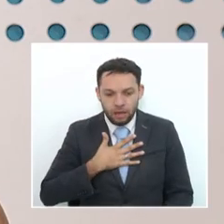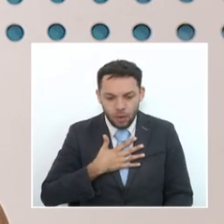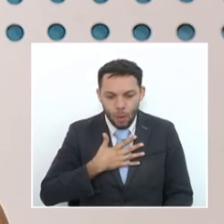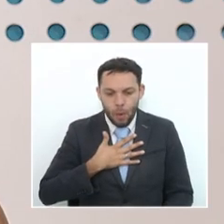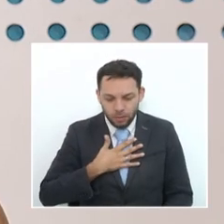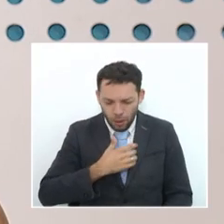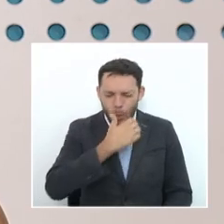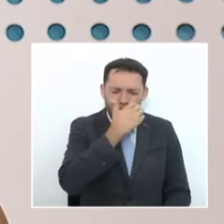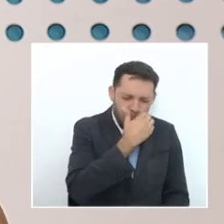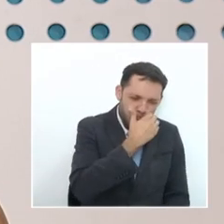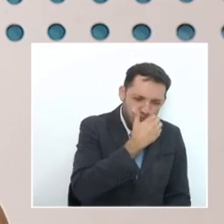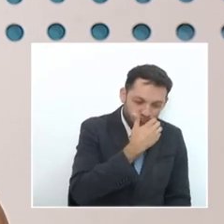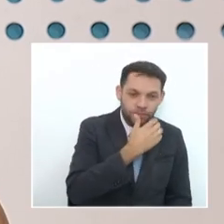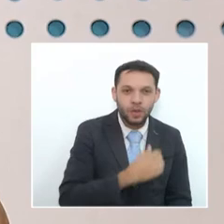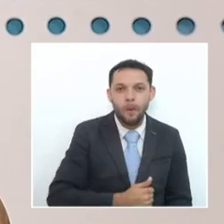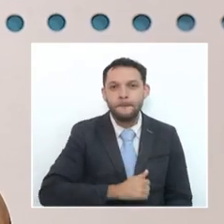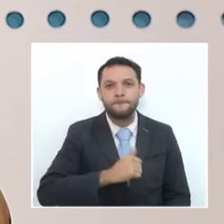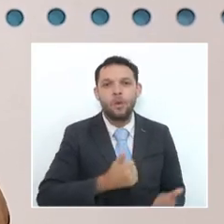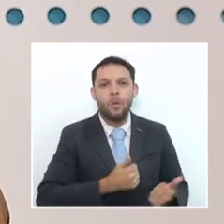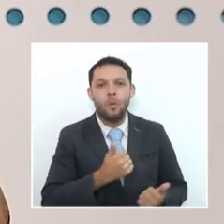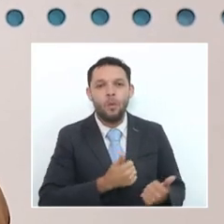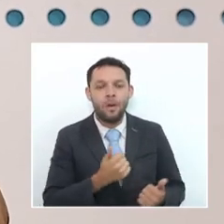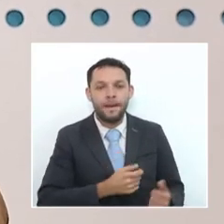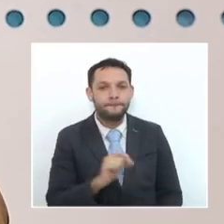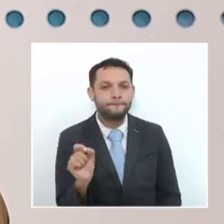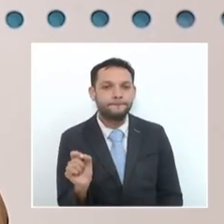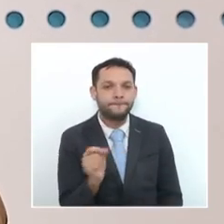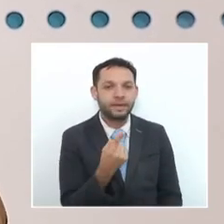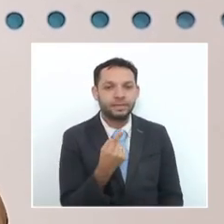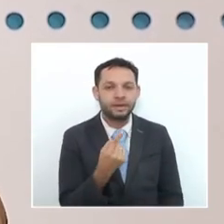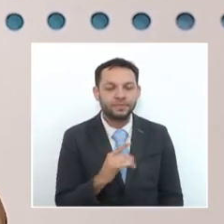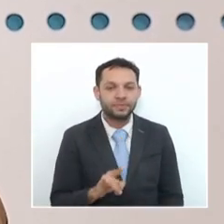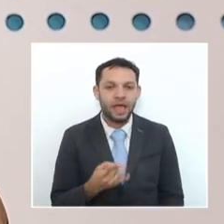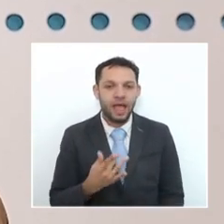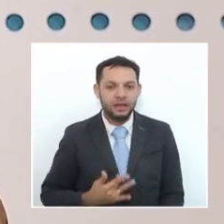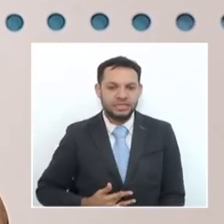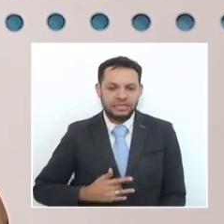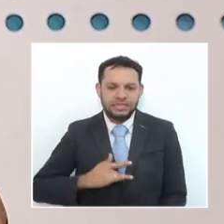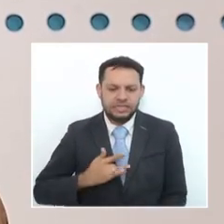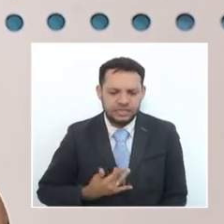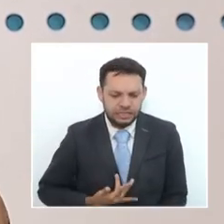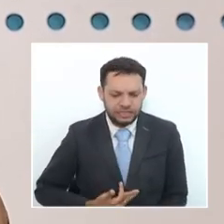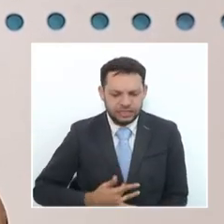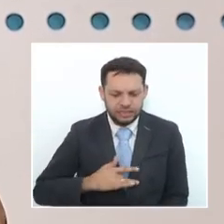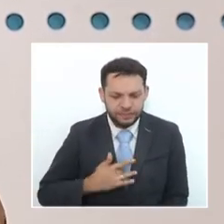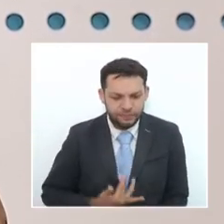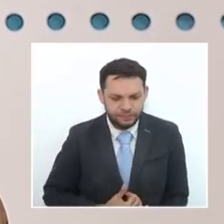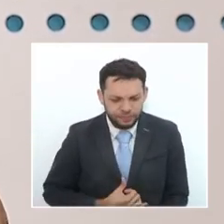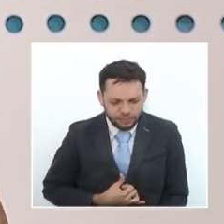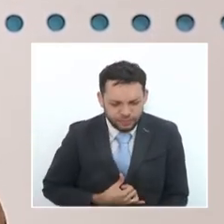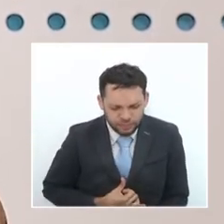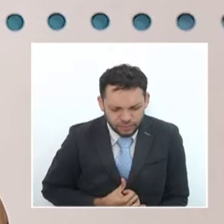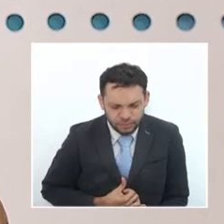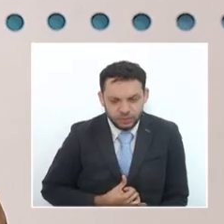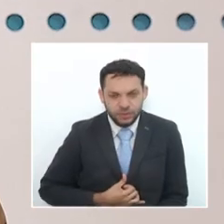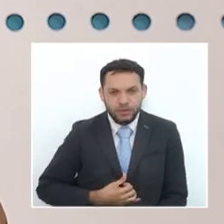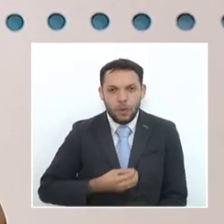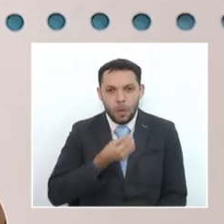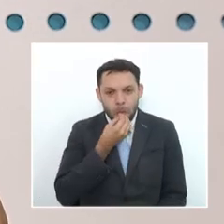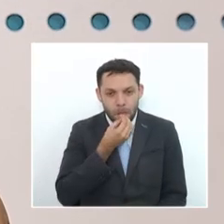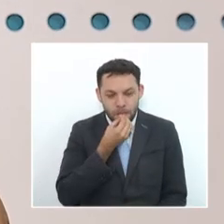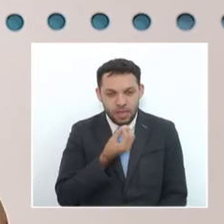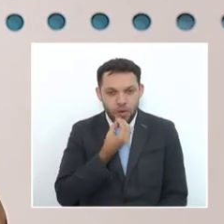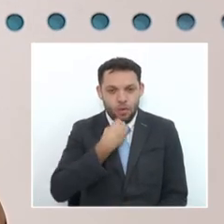esa principal causa de tos se llama reflujo gastroesofágico. Se me devolvió, se